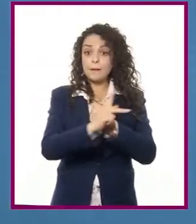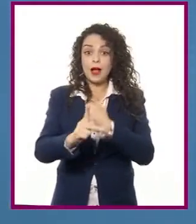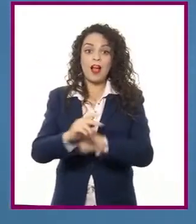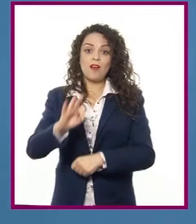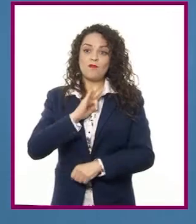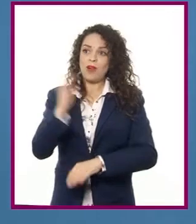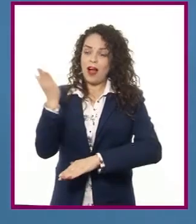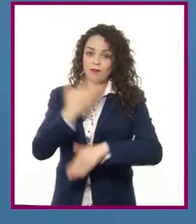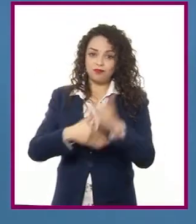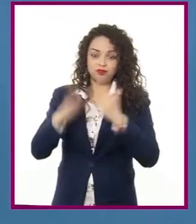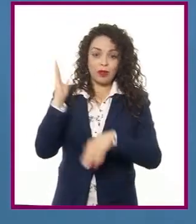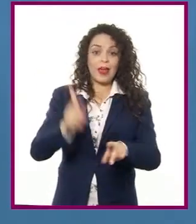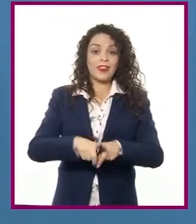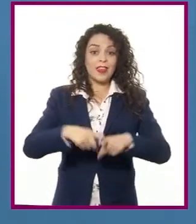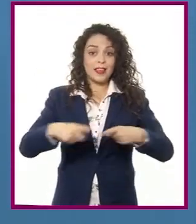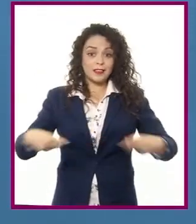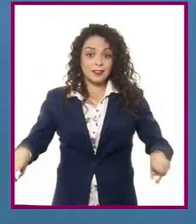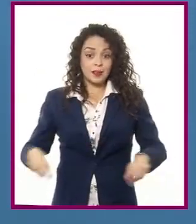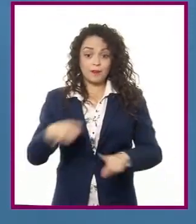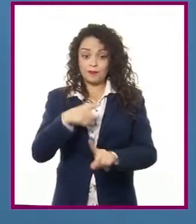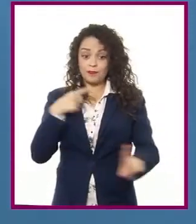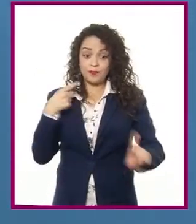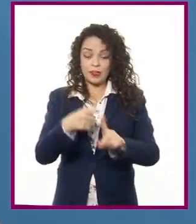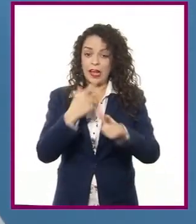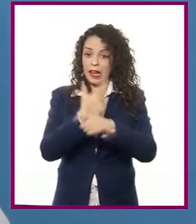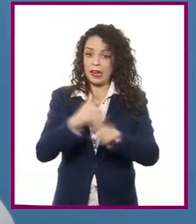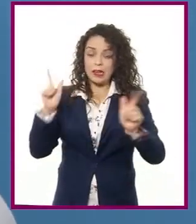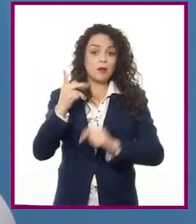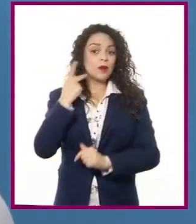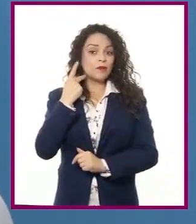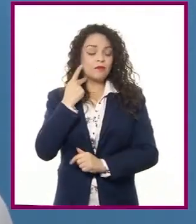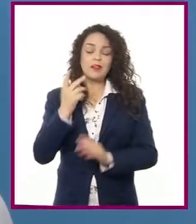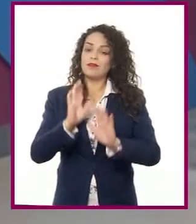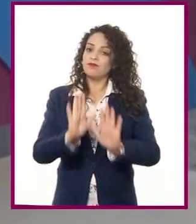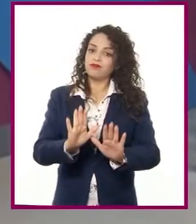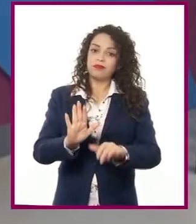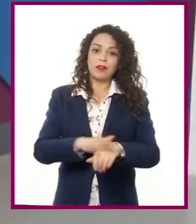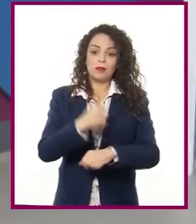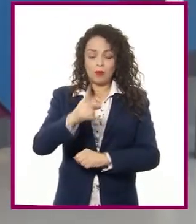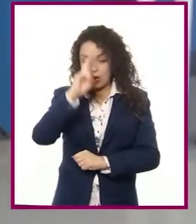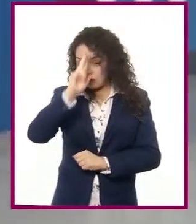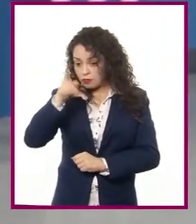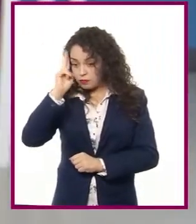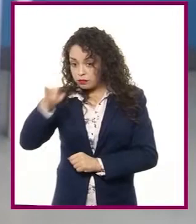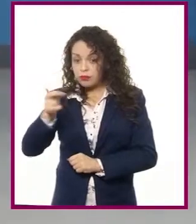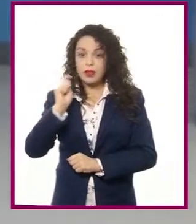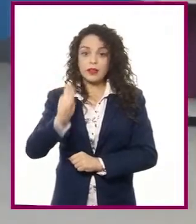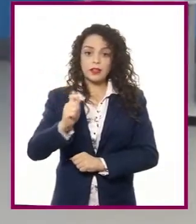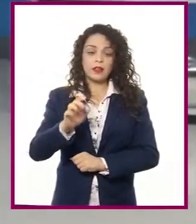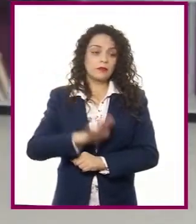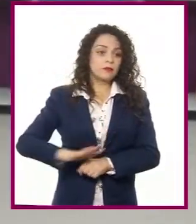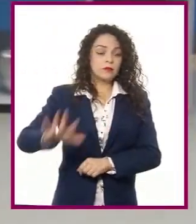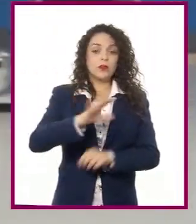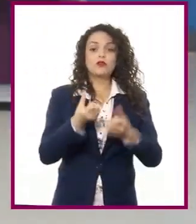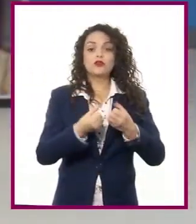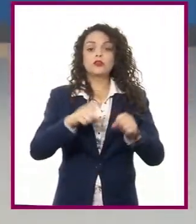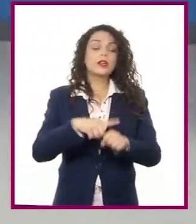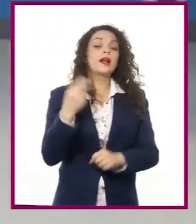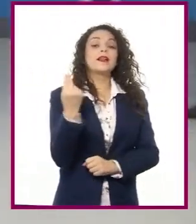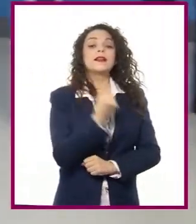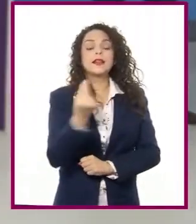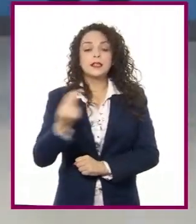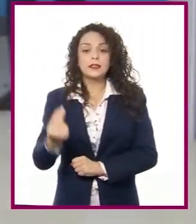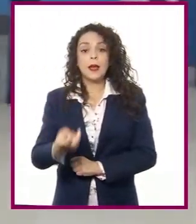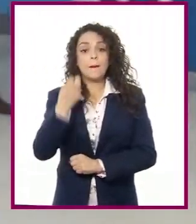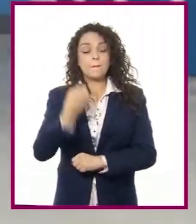desarrollo, no es viable esta política liberal en un estado donde priman las necesidades sociales. De hecho, con la implementación de acuerdos